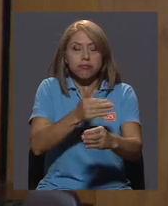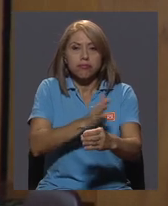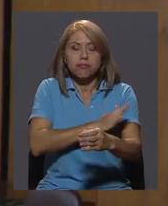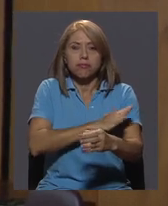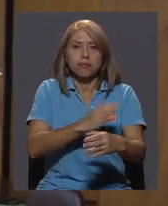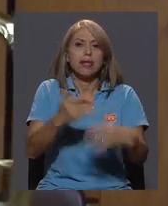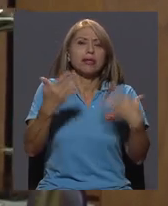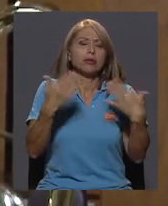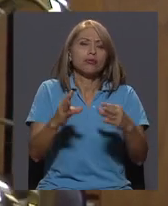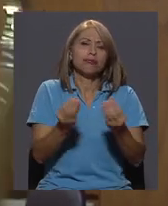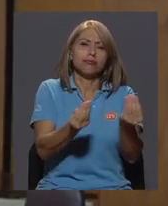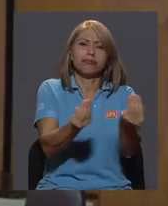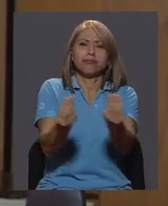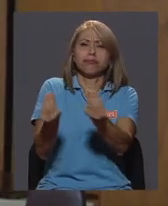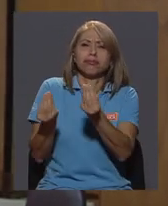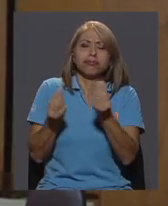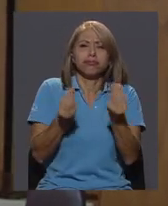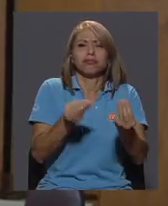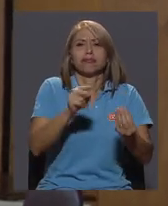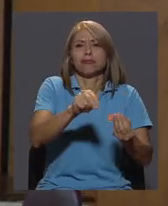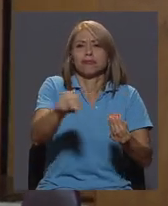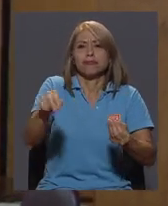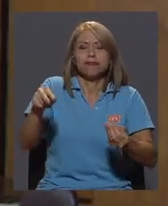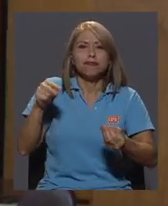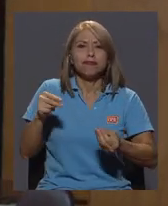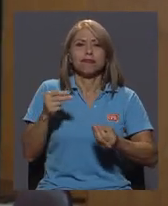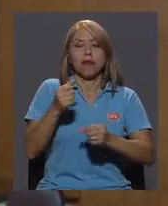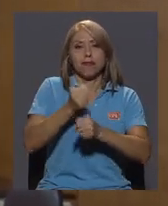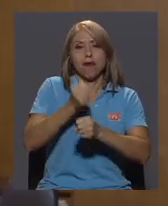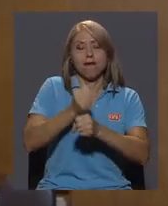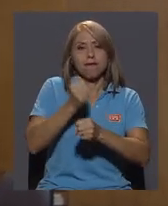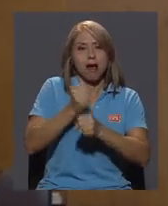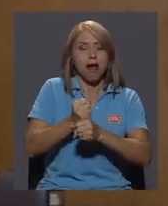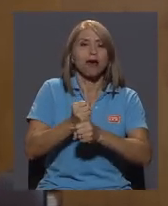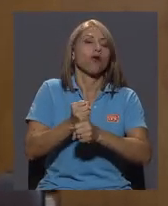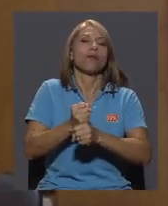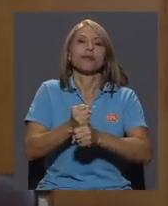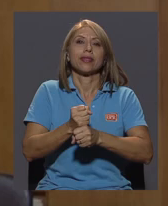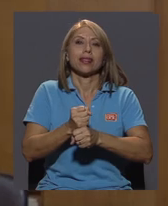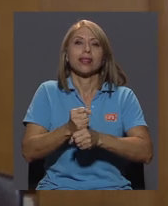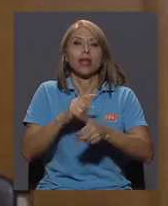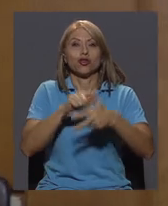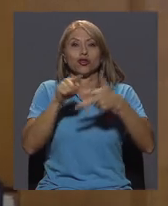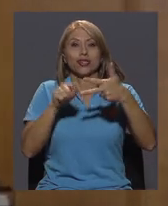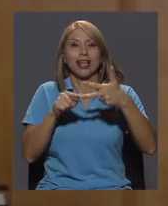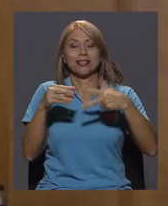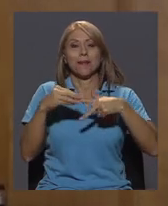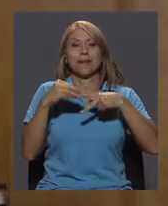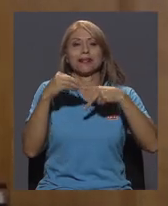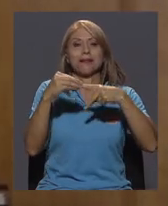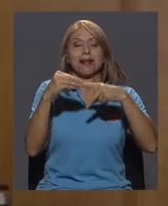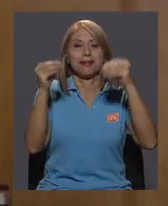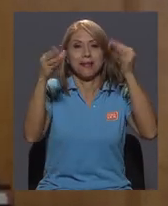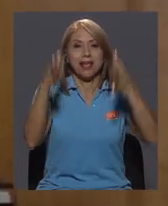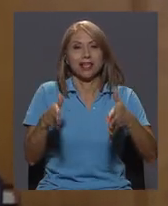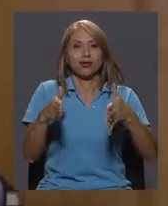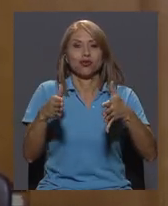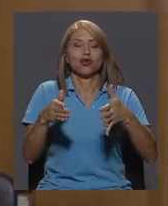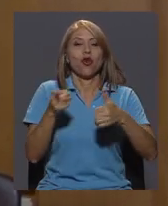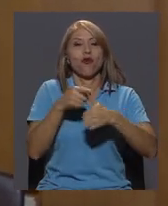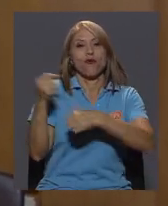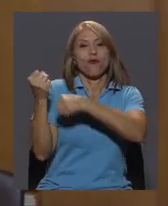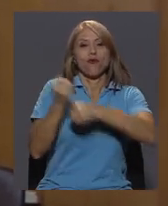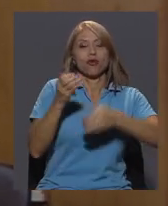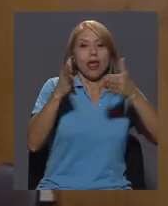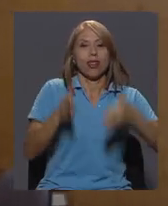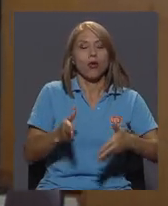la cantidad de compañeros que hemos tenido, del trabajo de cada uno de los tres principales maestros, desde su fundador, pasando